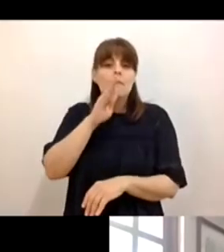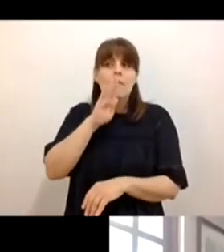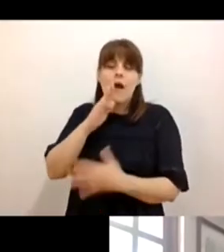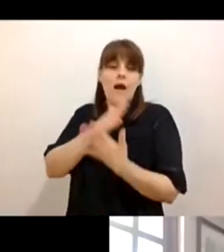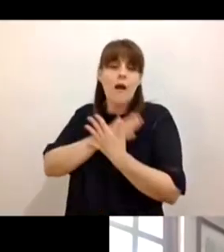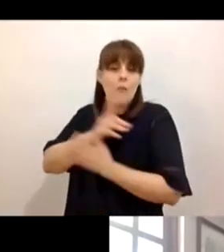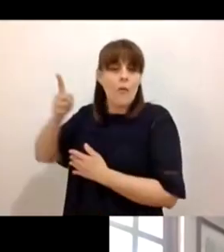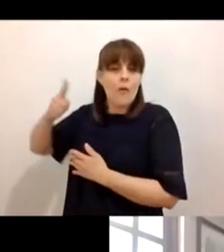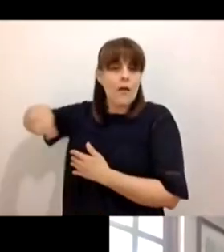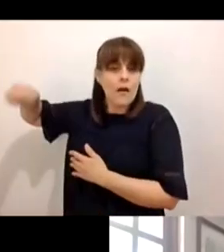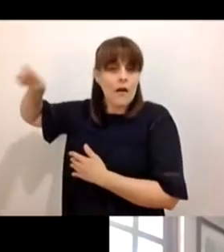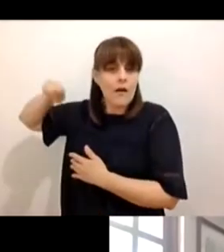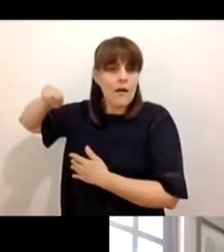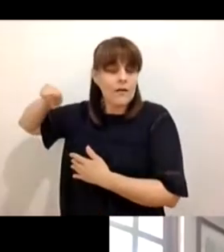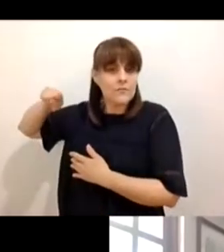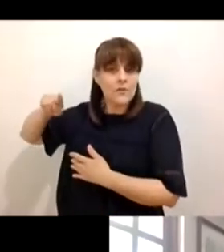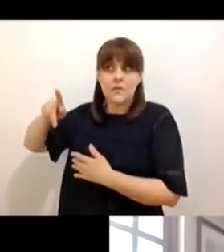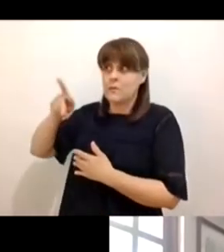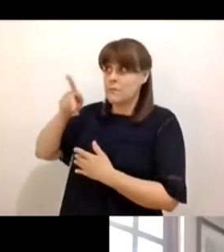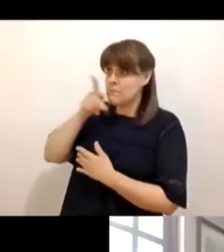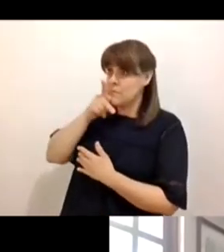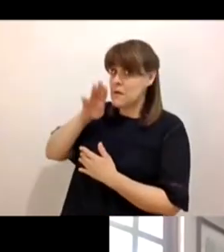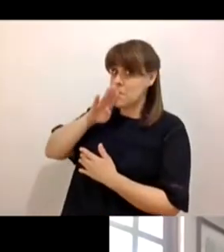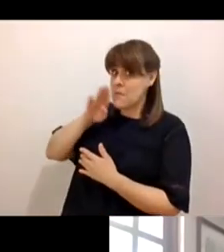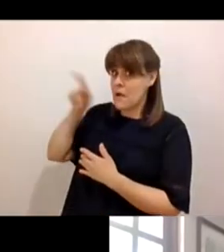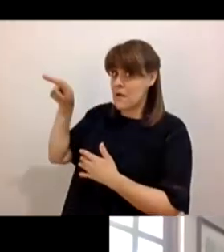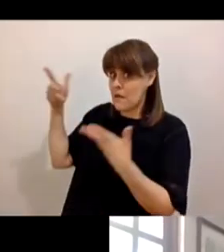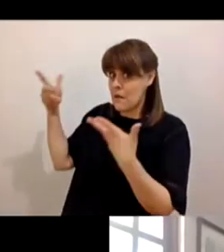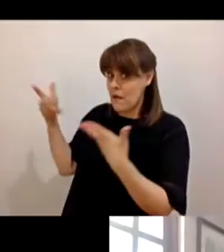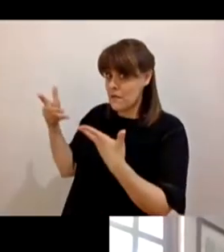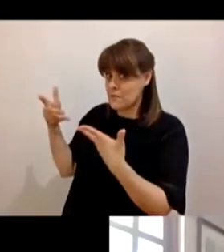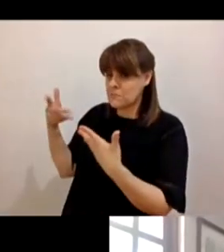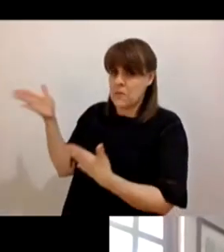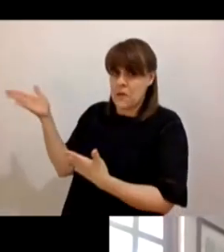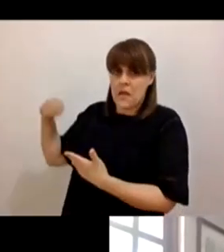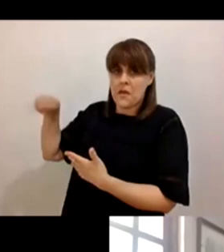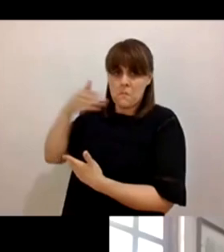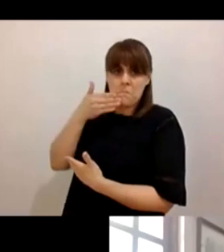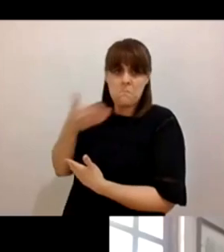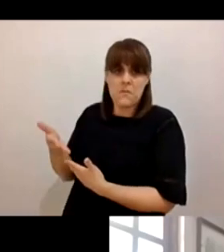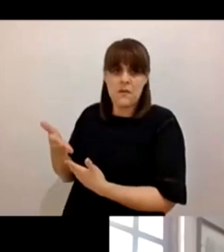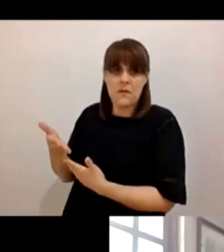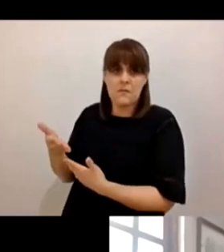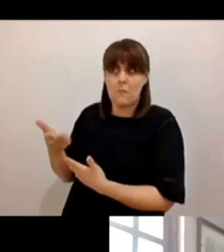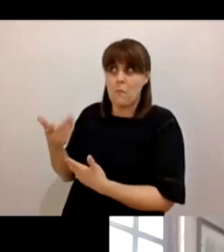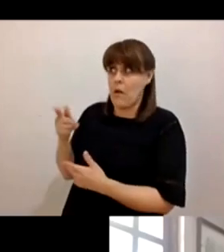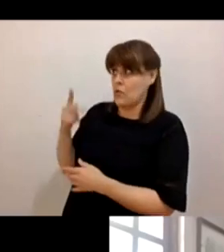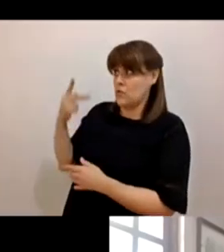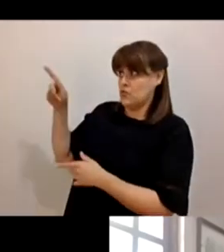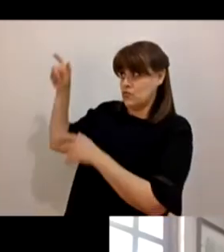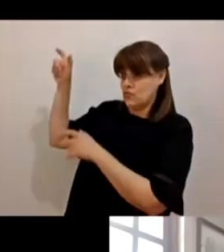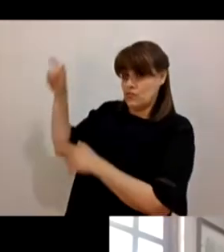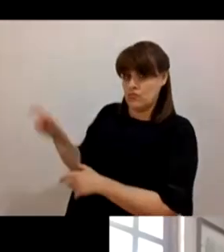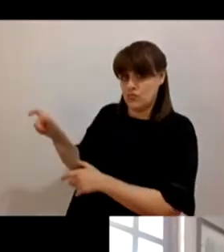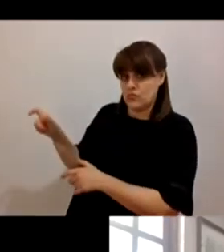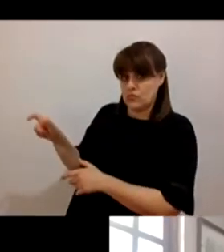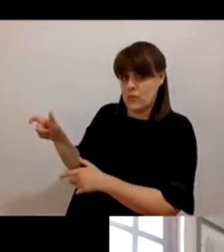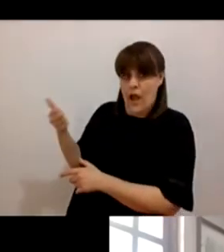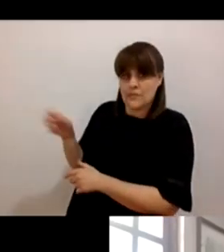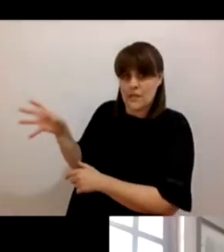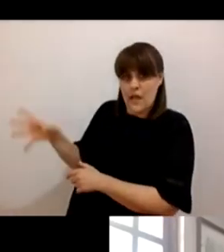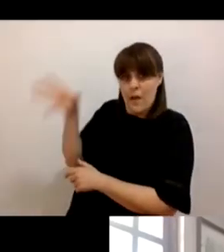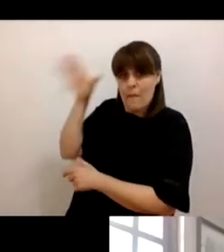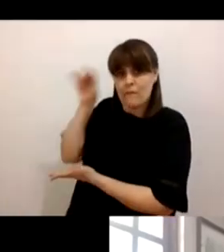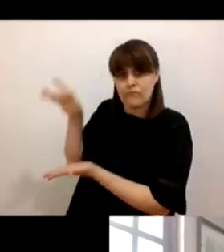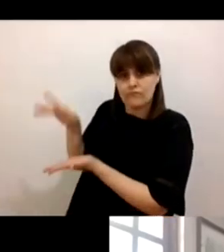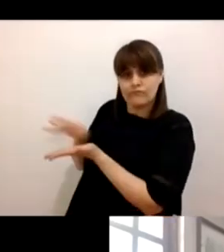ese lugar en que lo que haga mi mamá o mi papá es lo correcto porque es mi referente de ser un ser humano ¿no? entonces pues